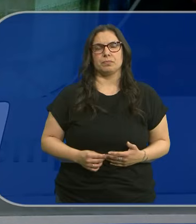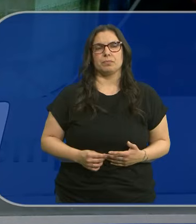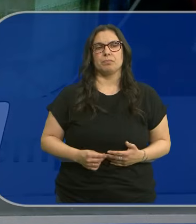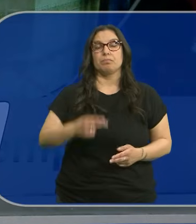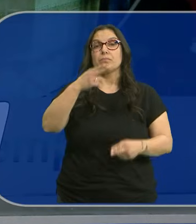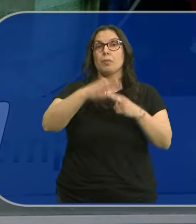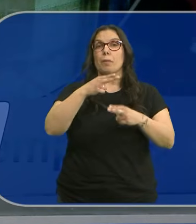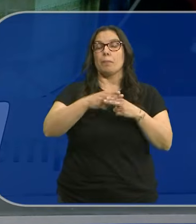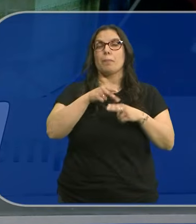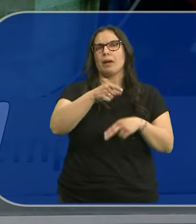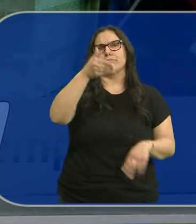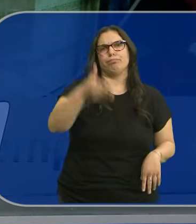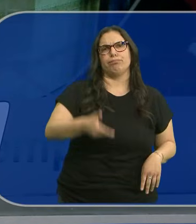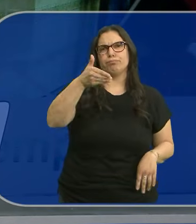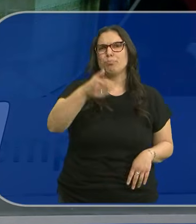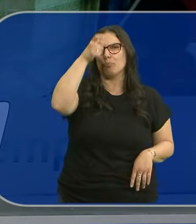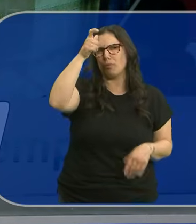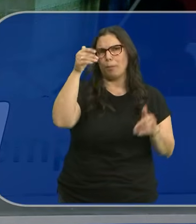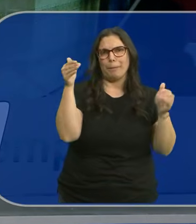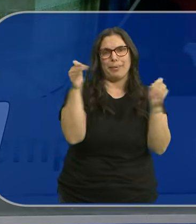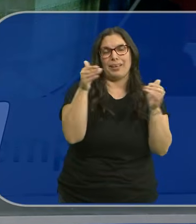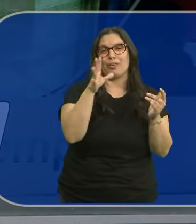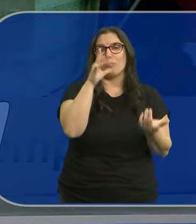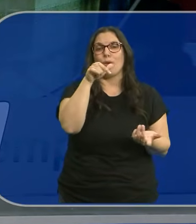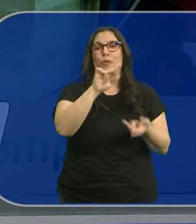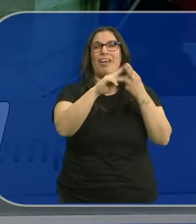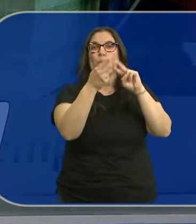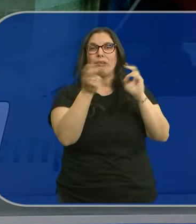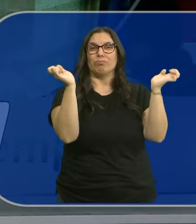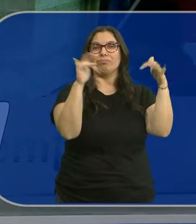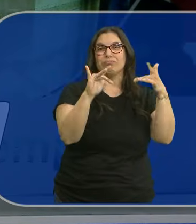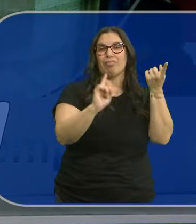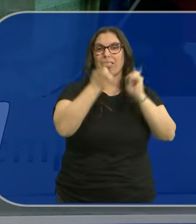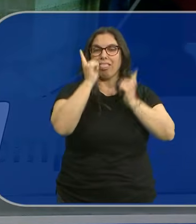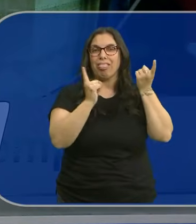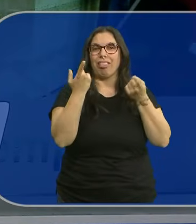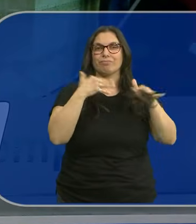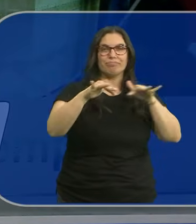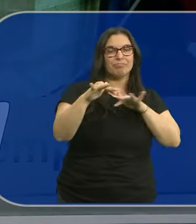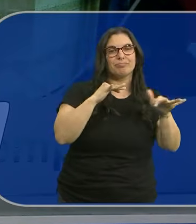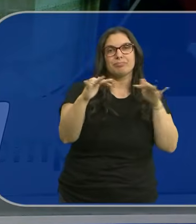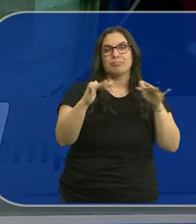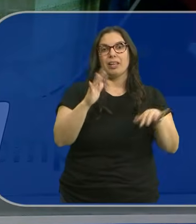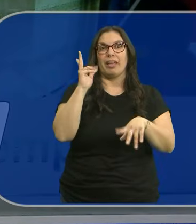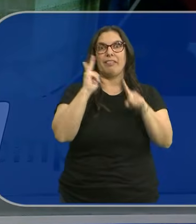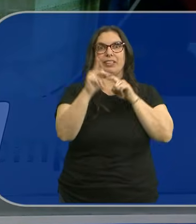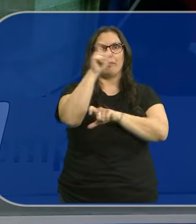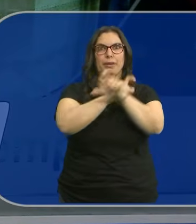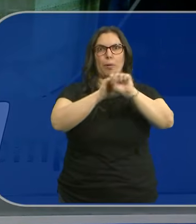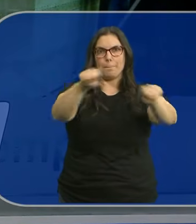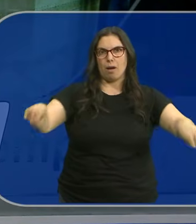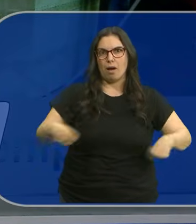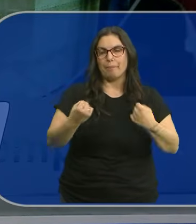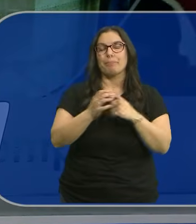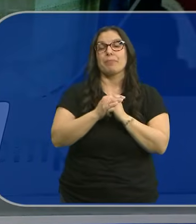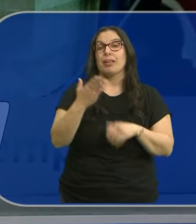Los bares son un reducto esencial en los pequeños municipios. Garantizan un punto de encuentro, generan actividad y evitan la despoblación. Hace 3 años